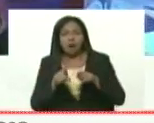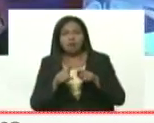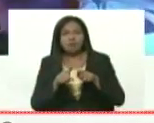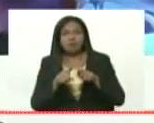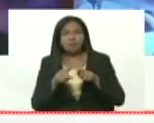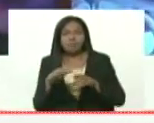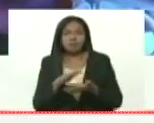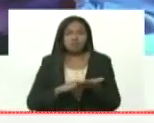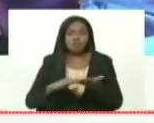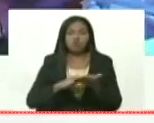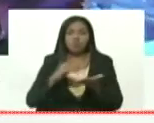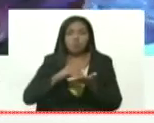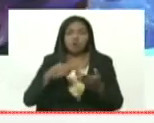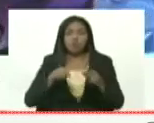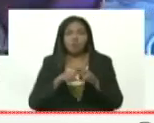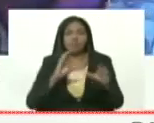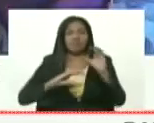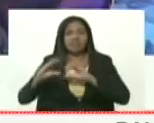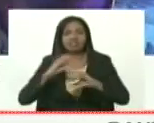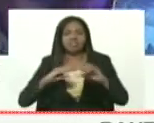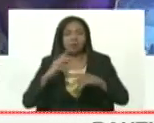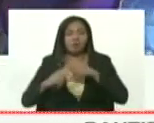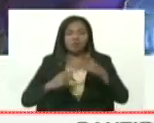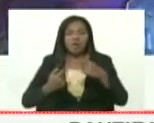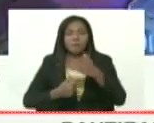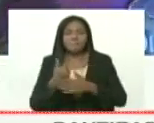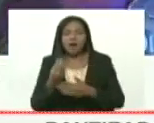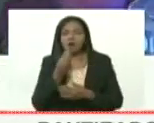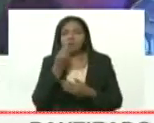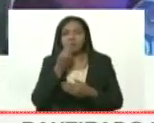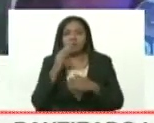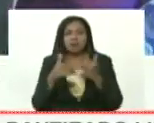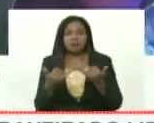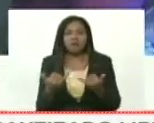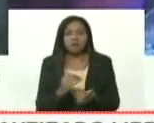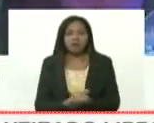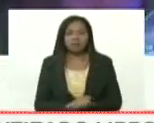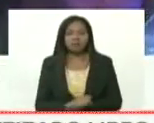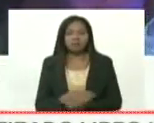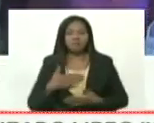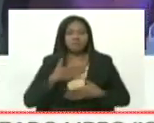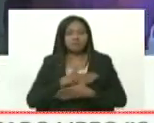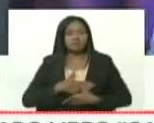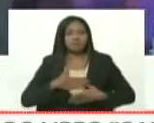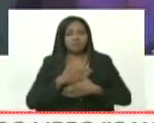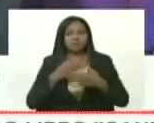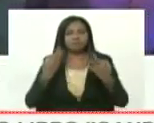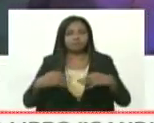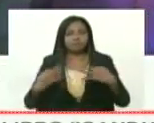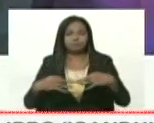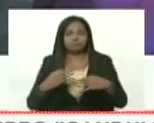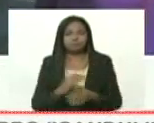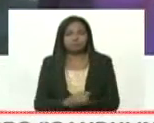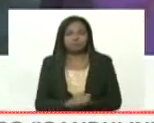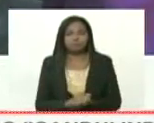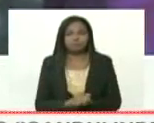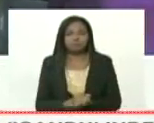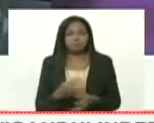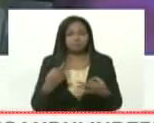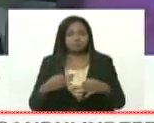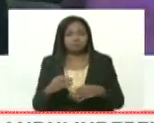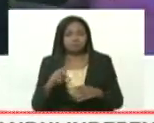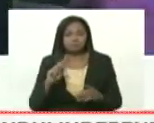las soluciones aplicadas de la ciencia para producir más alimentos en condiciones naturales y sanas,